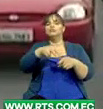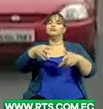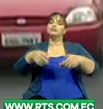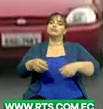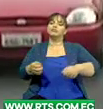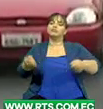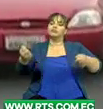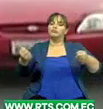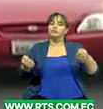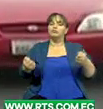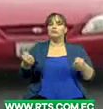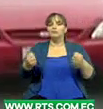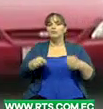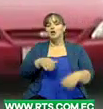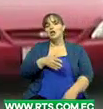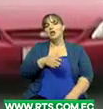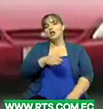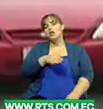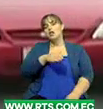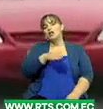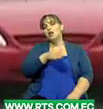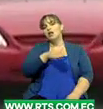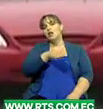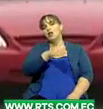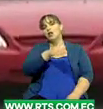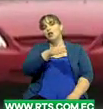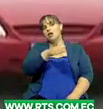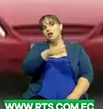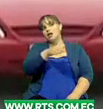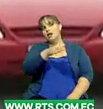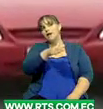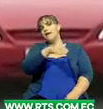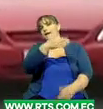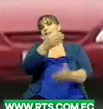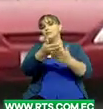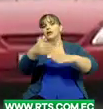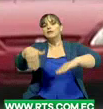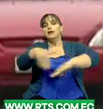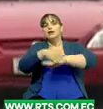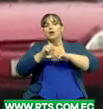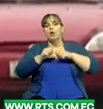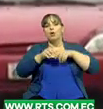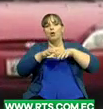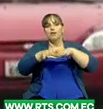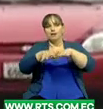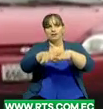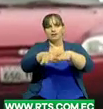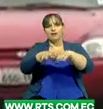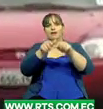fue interceptado por gran cantidad de patrulleros de la Policía Nacional.